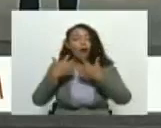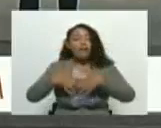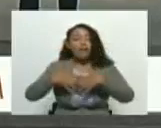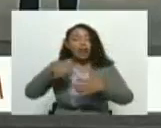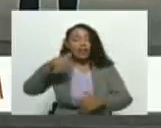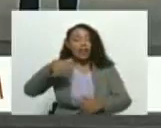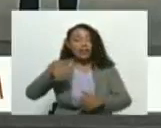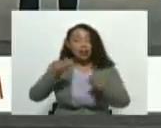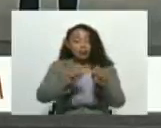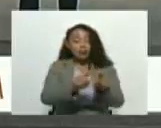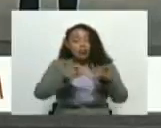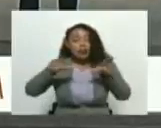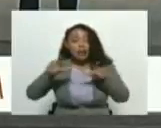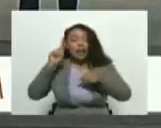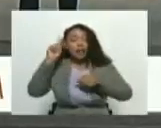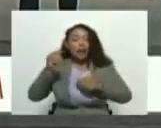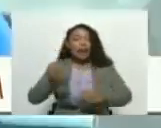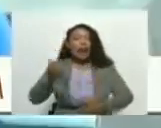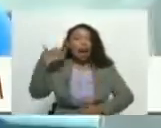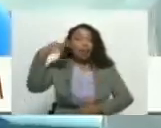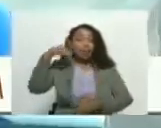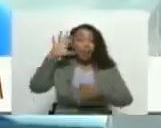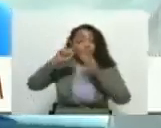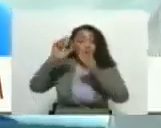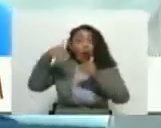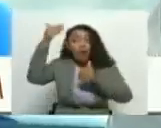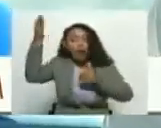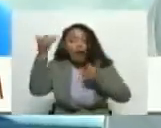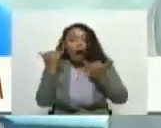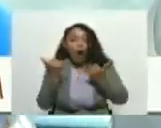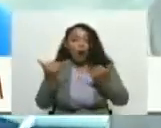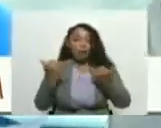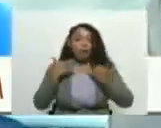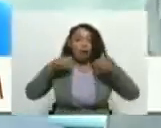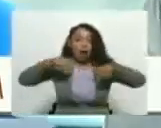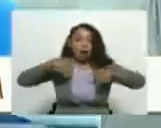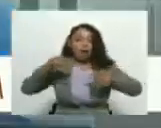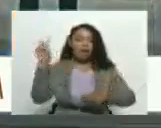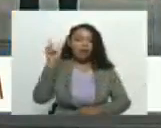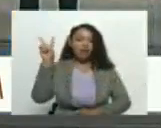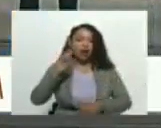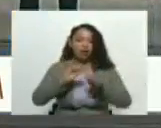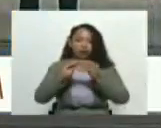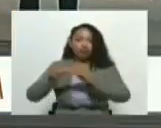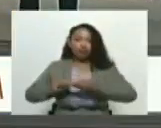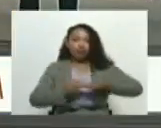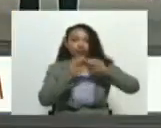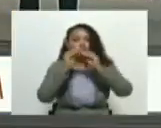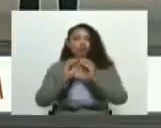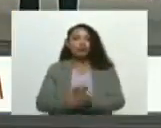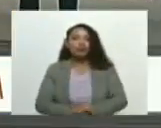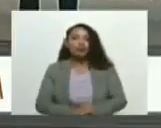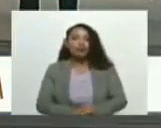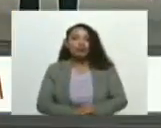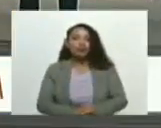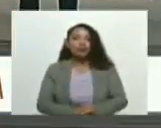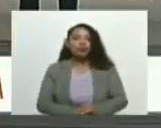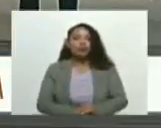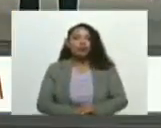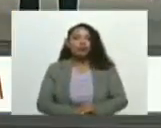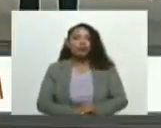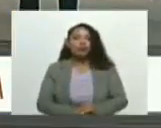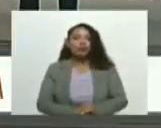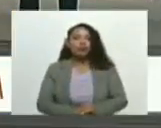de placas que antes eran importadas y hoy la estamos fabricando en el país. Sí, gracias, vicepresidente. Saludos a todos